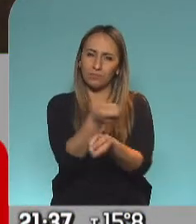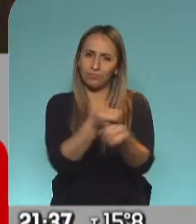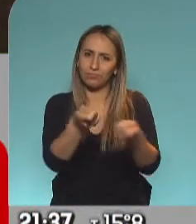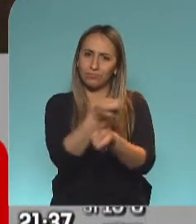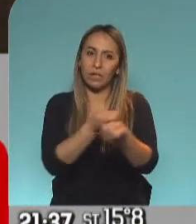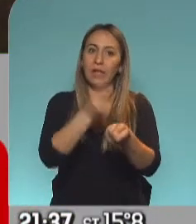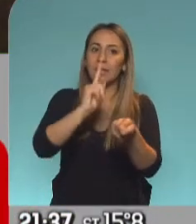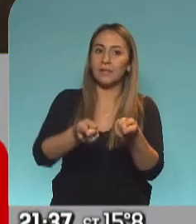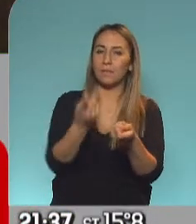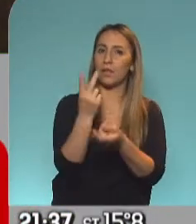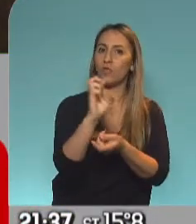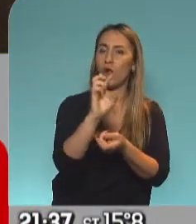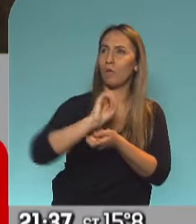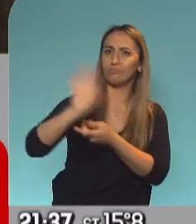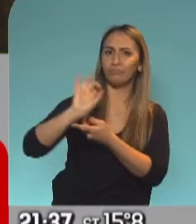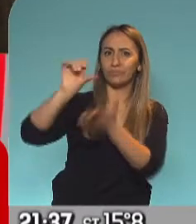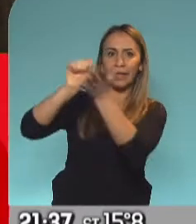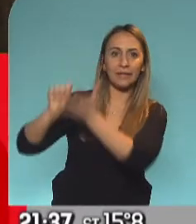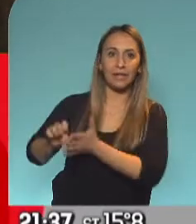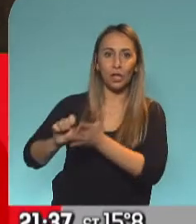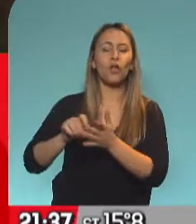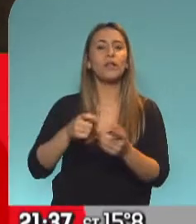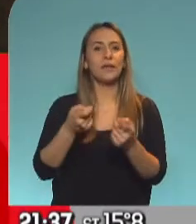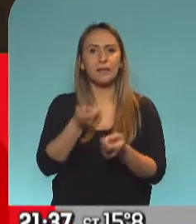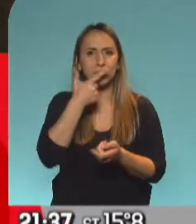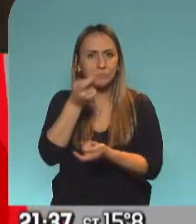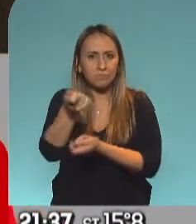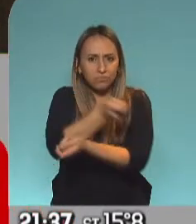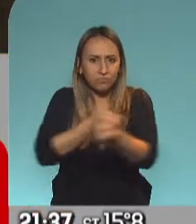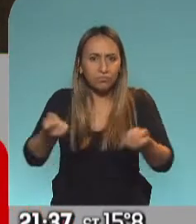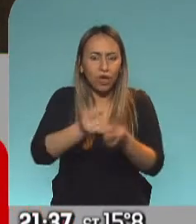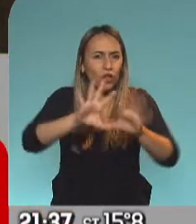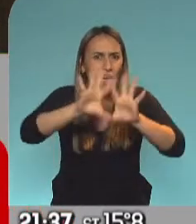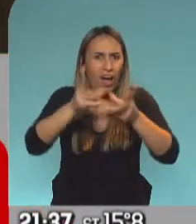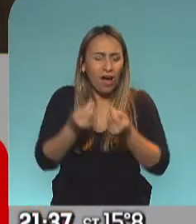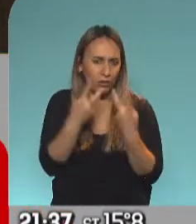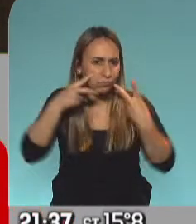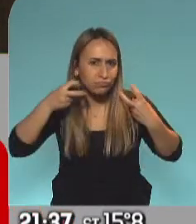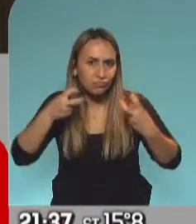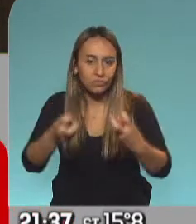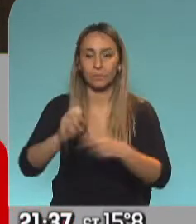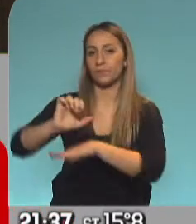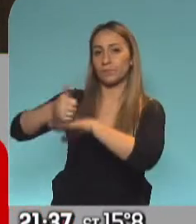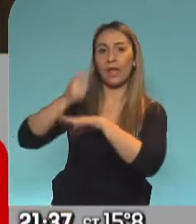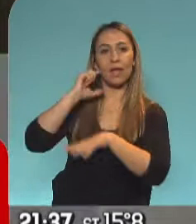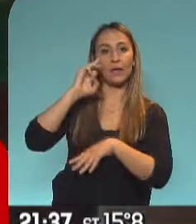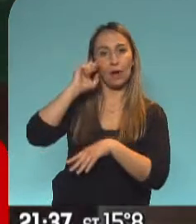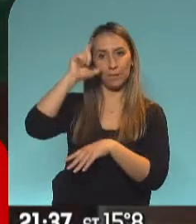al exterior y también vínculos con el narcotráfico. Pero para brindarnos todos los detalles está Gabriel Gamarra en el móvil. Te escuchamos,